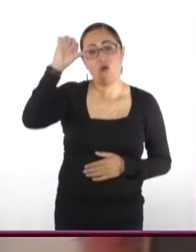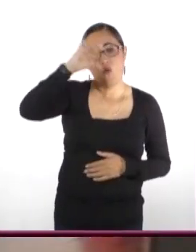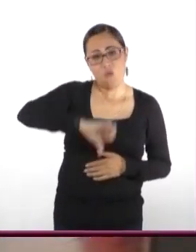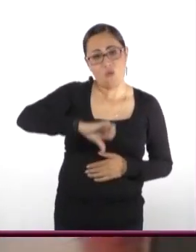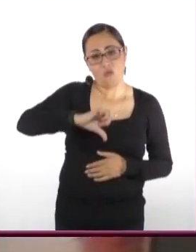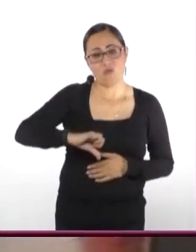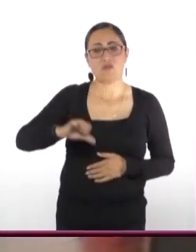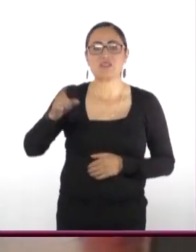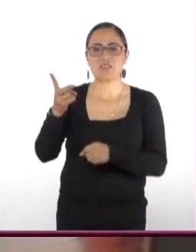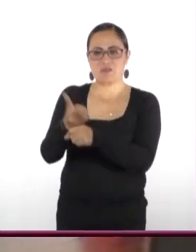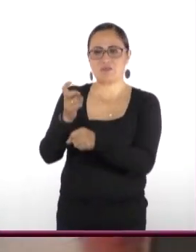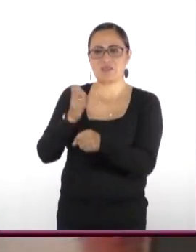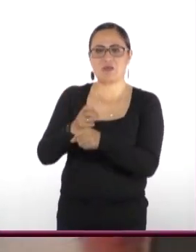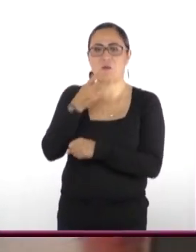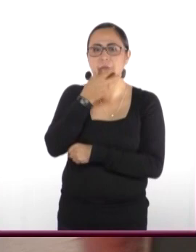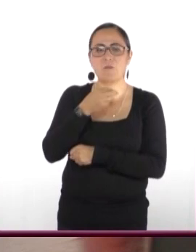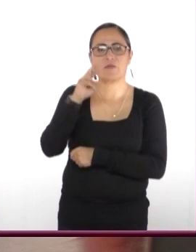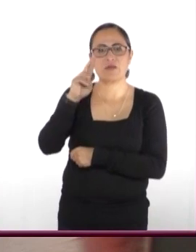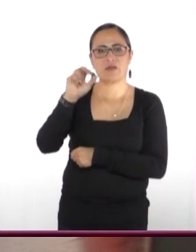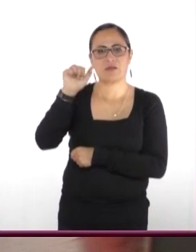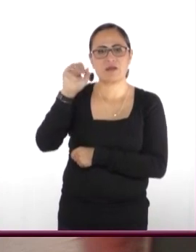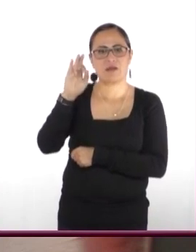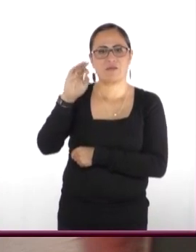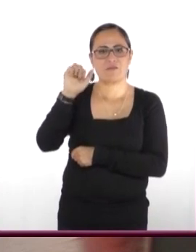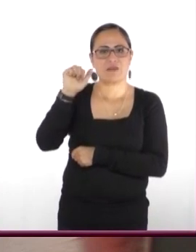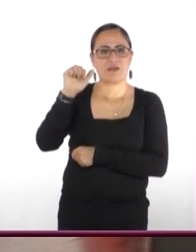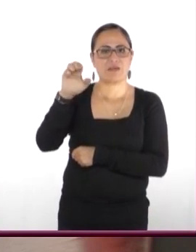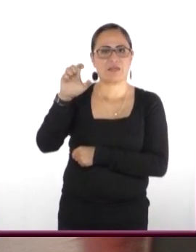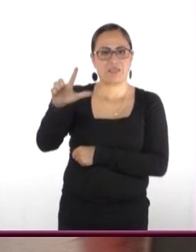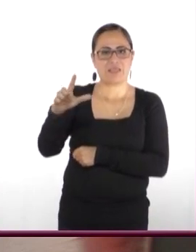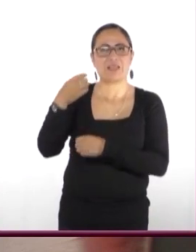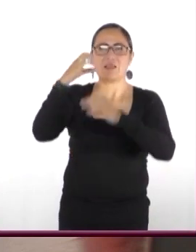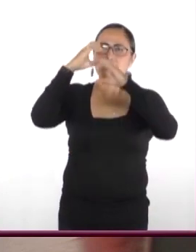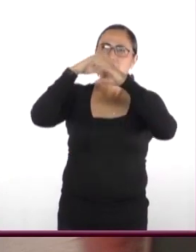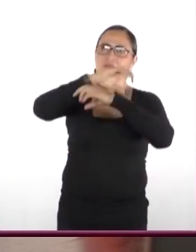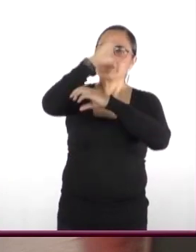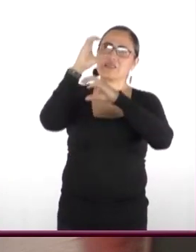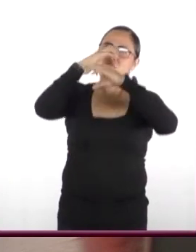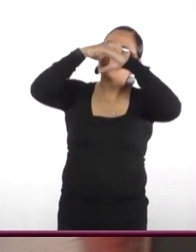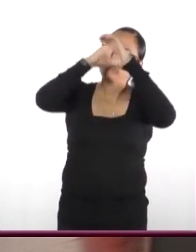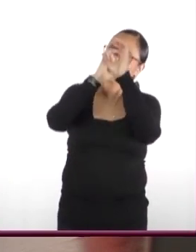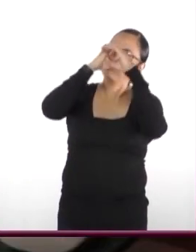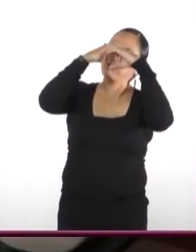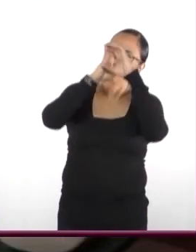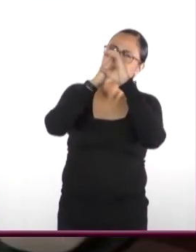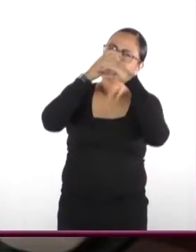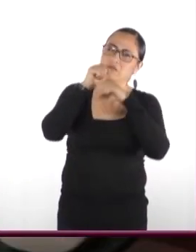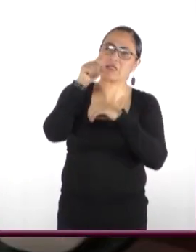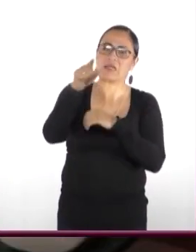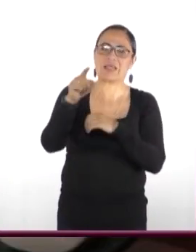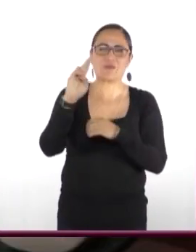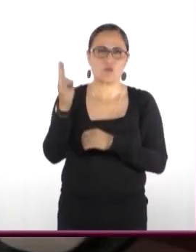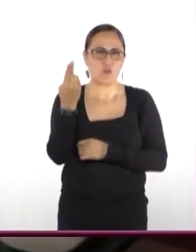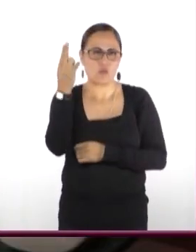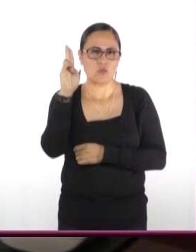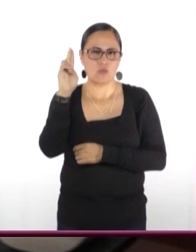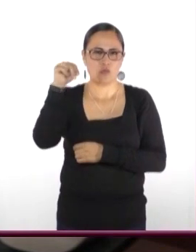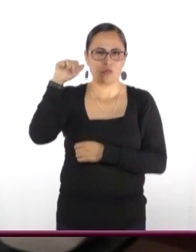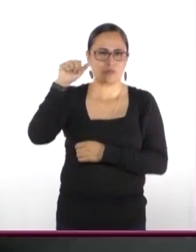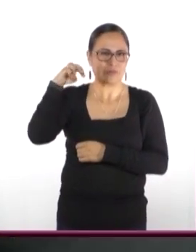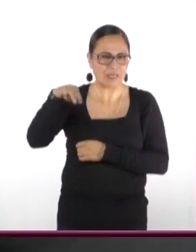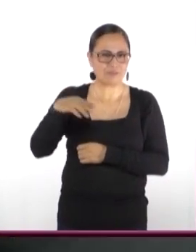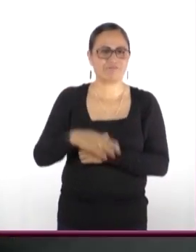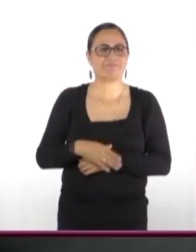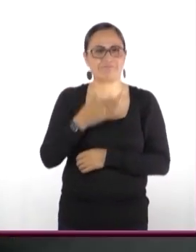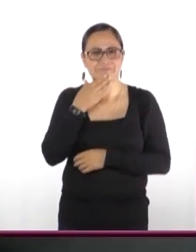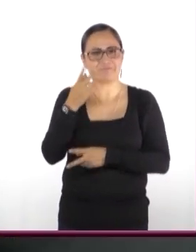El día de hoy tenemos como invitado a Rafael Costero, que es astrónomo del Instituto de Astronomía de la UNAM. Hola Rafael, mucho gusto. Hola,